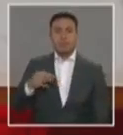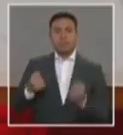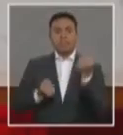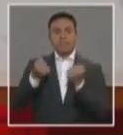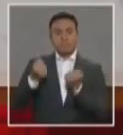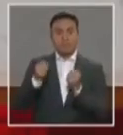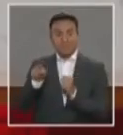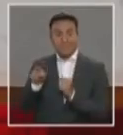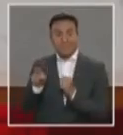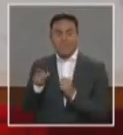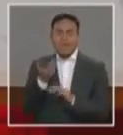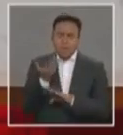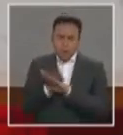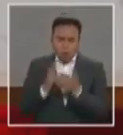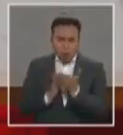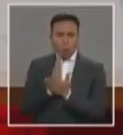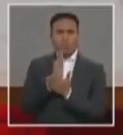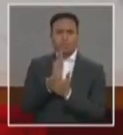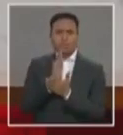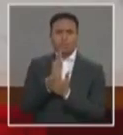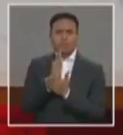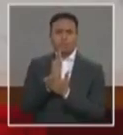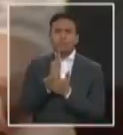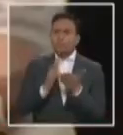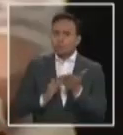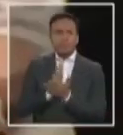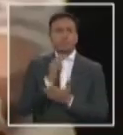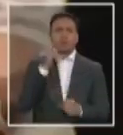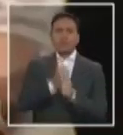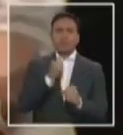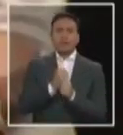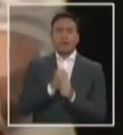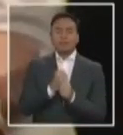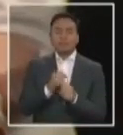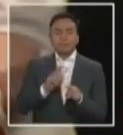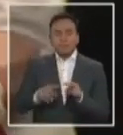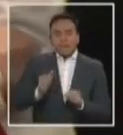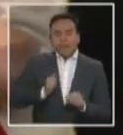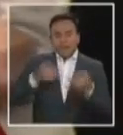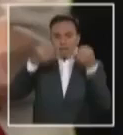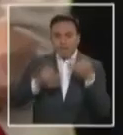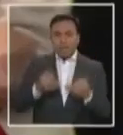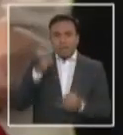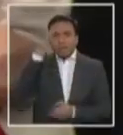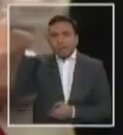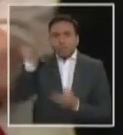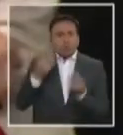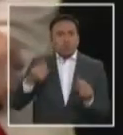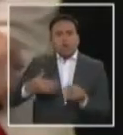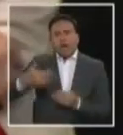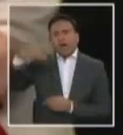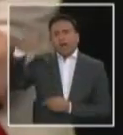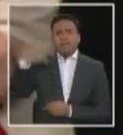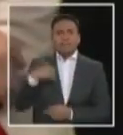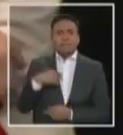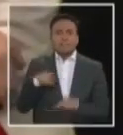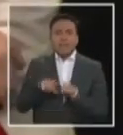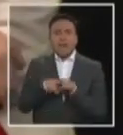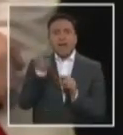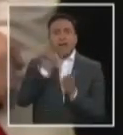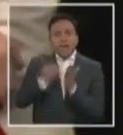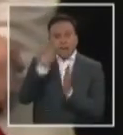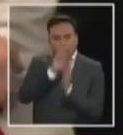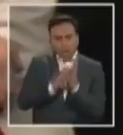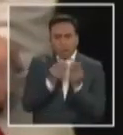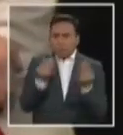un líder Que responda al país quizás muchos estaban esperando que yo dijera que no espero nada Yo espero que el presidente lo haga porque En definitiva le quedan 2s años para